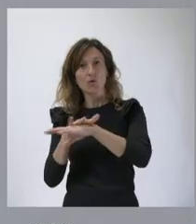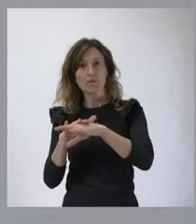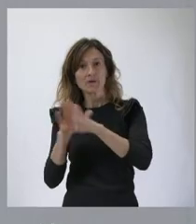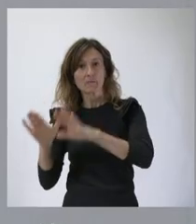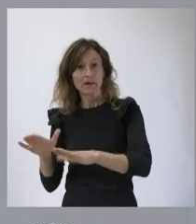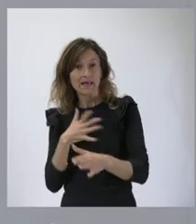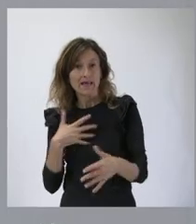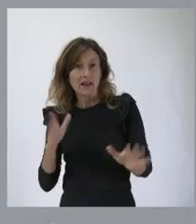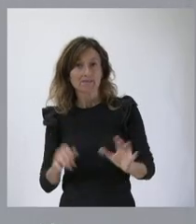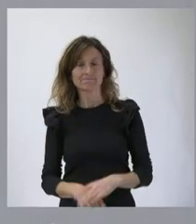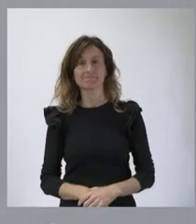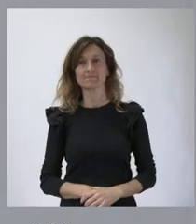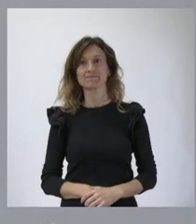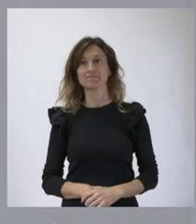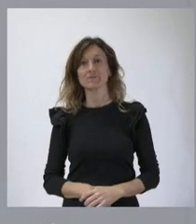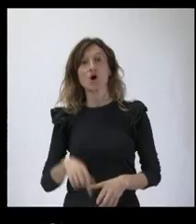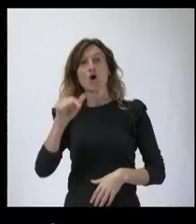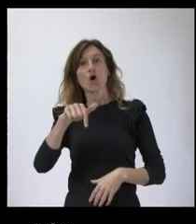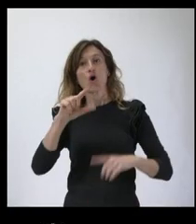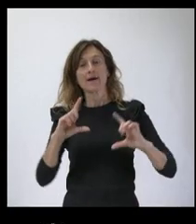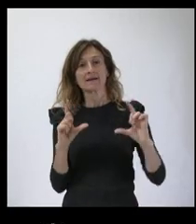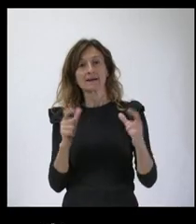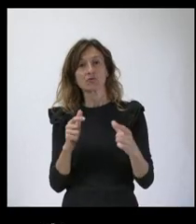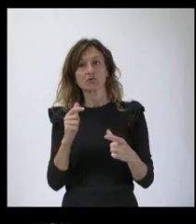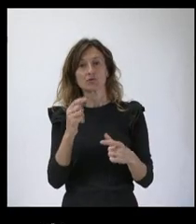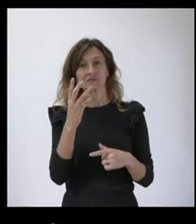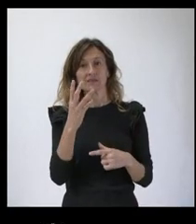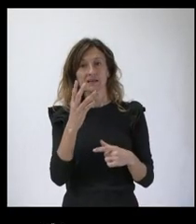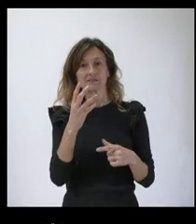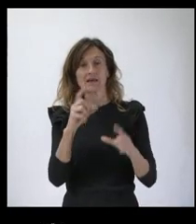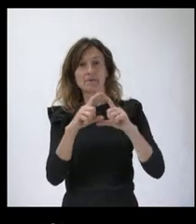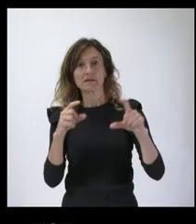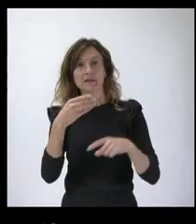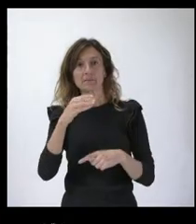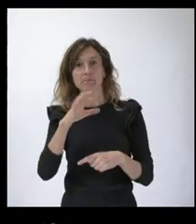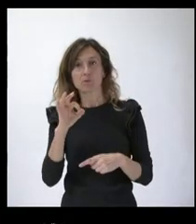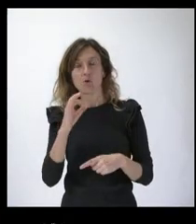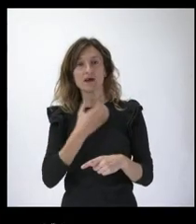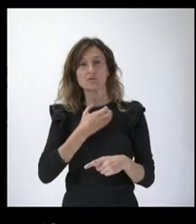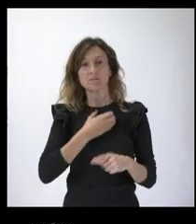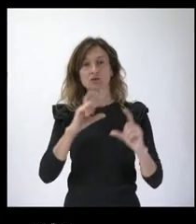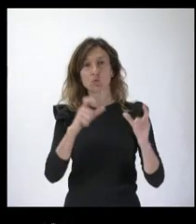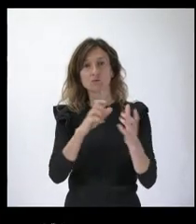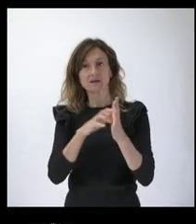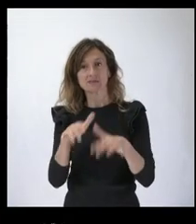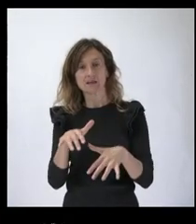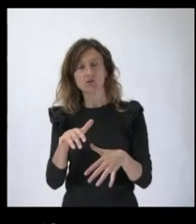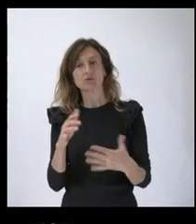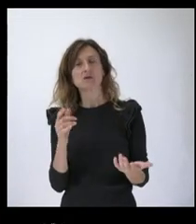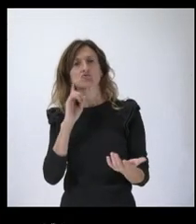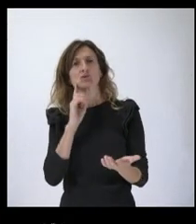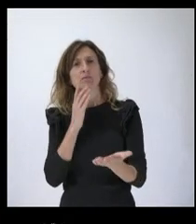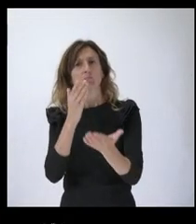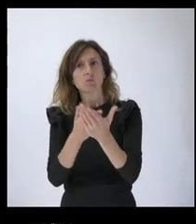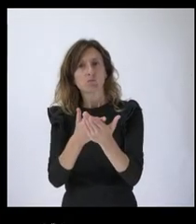parar Sí hoy había una reunión a tres bandas con con Bimbo eh de ayuntamiento y junta no sé cuál es la propuesta si